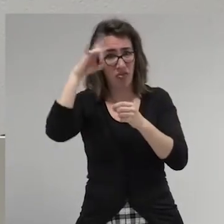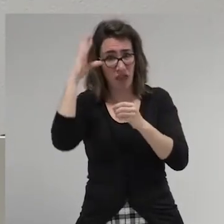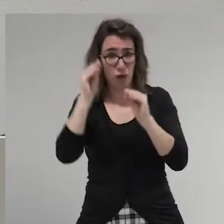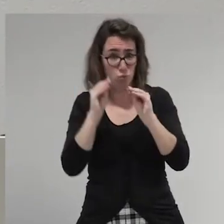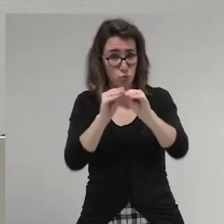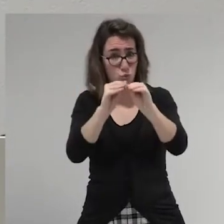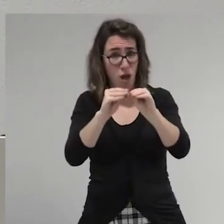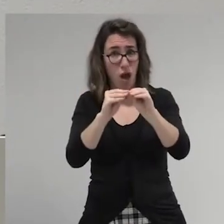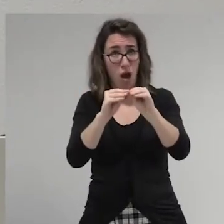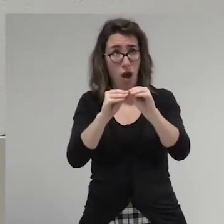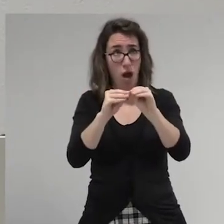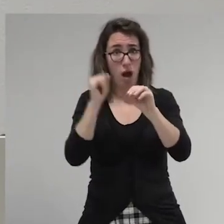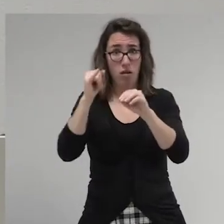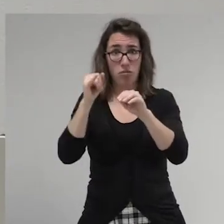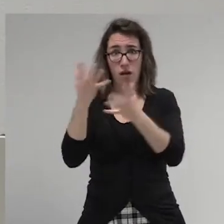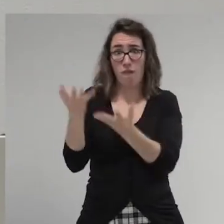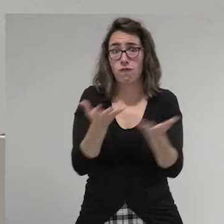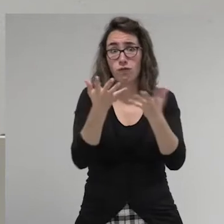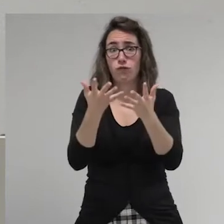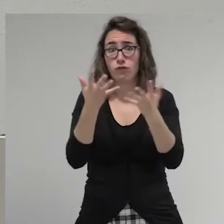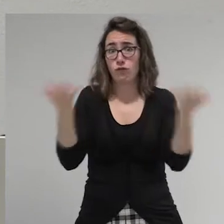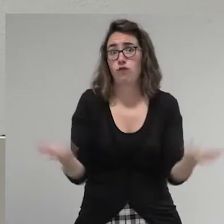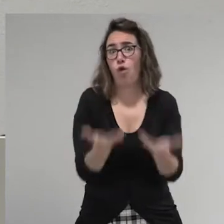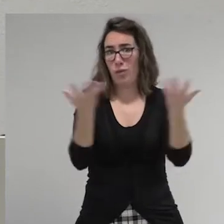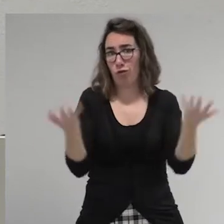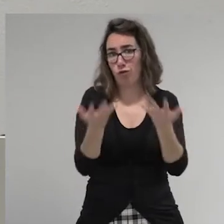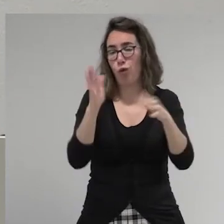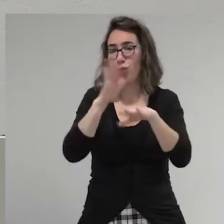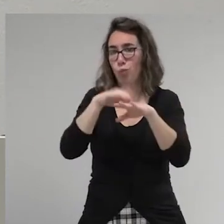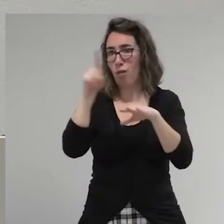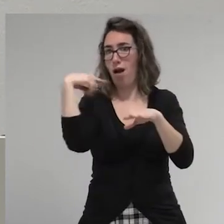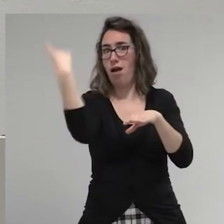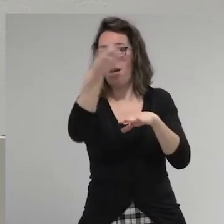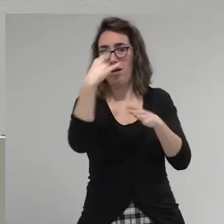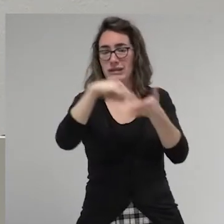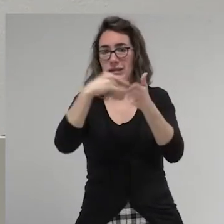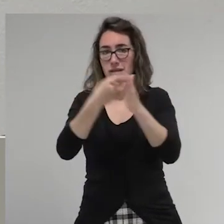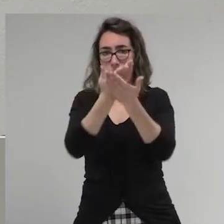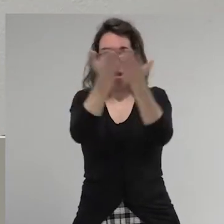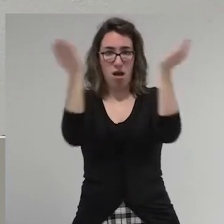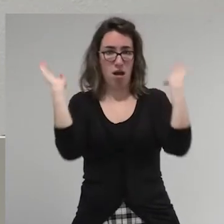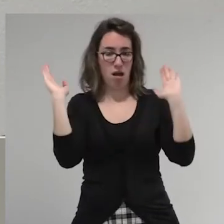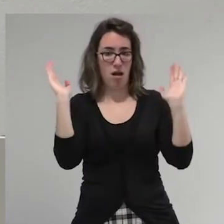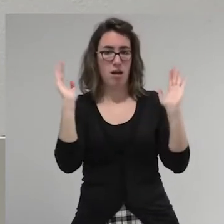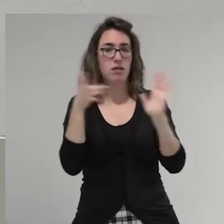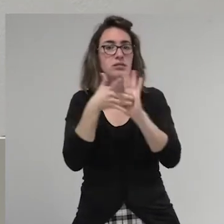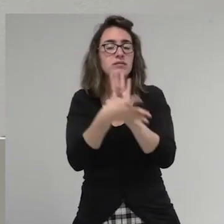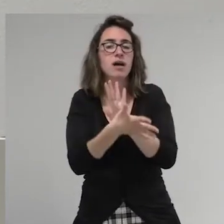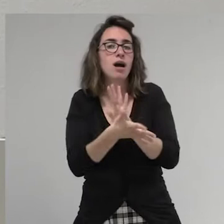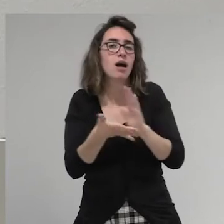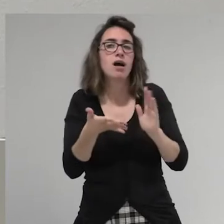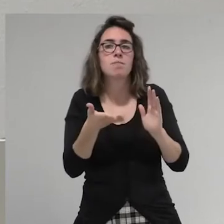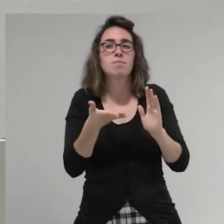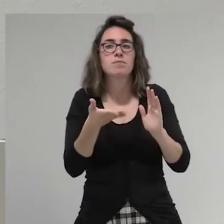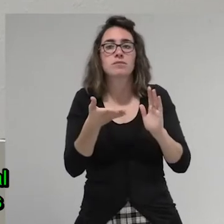legitiman todas las acciones que este niño, esta niña o la policía está haciendo. Con lo cual, digamos que lo importante aquí y en